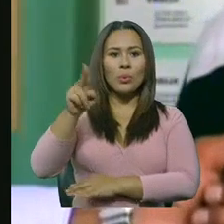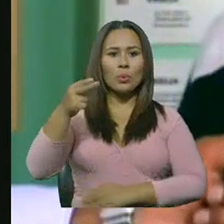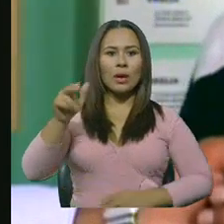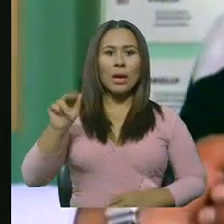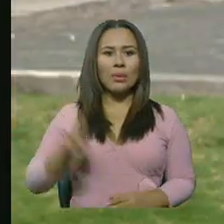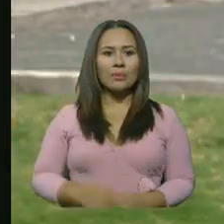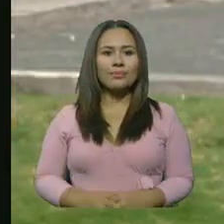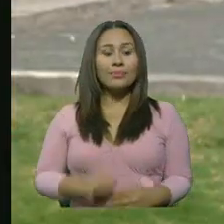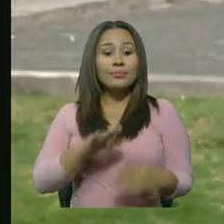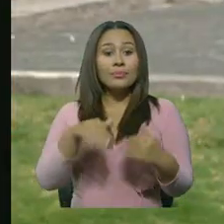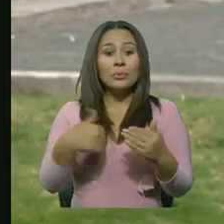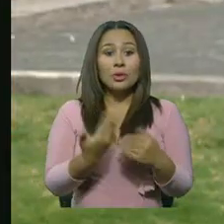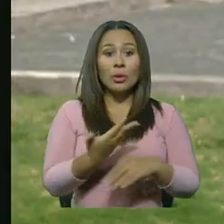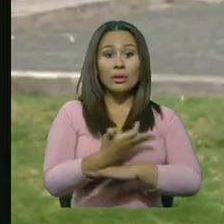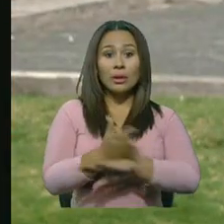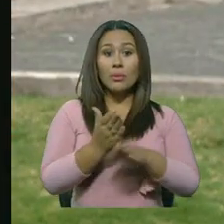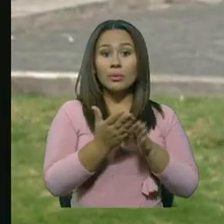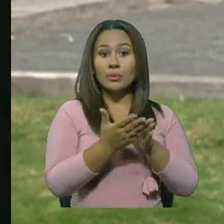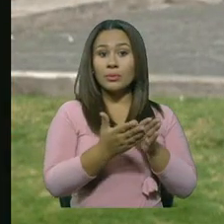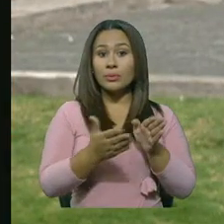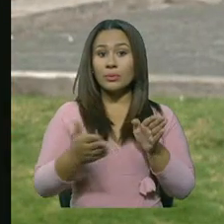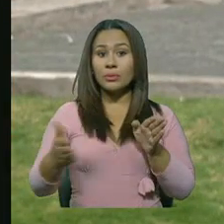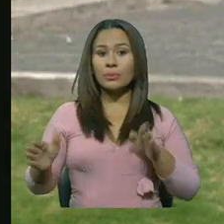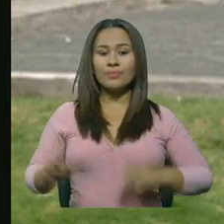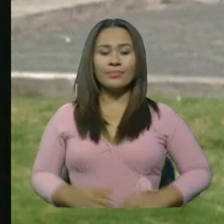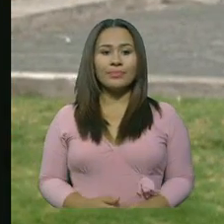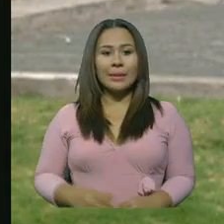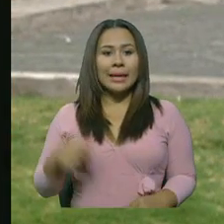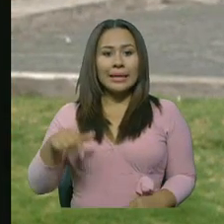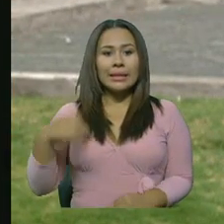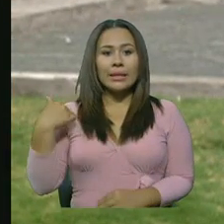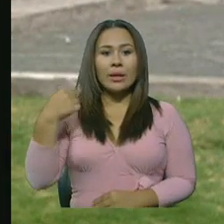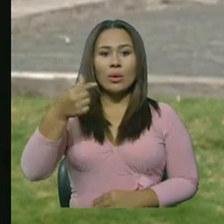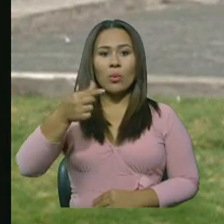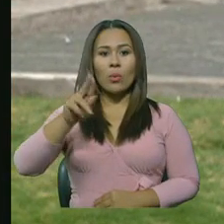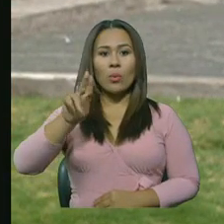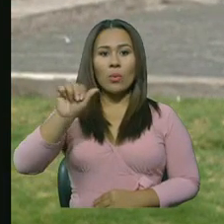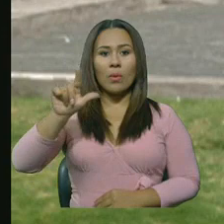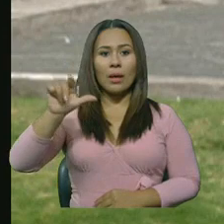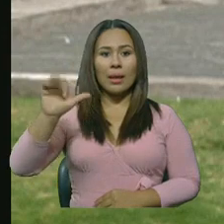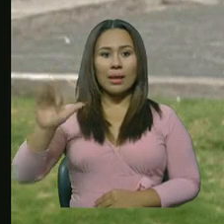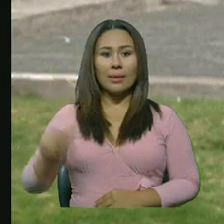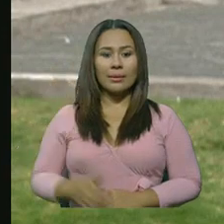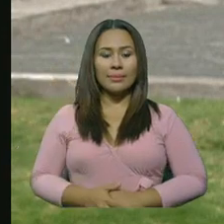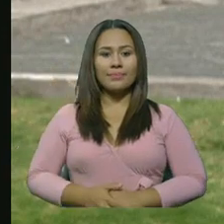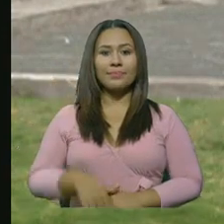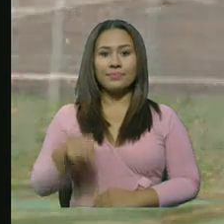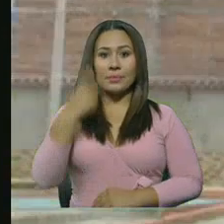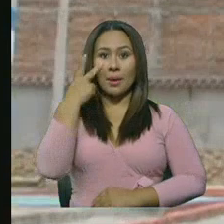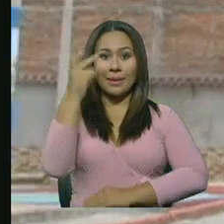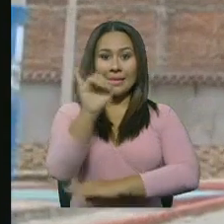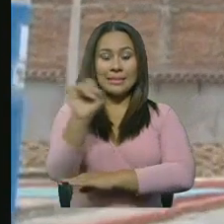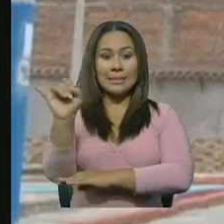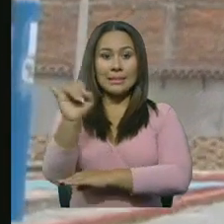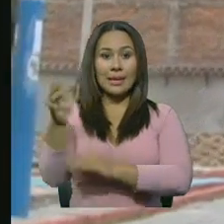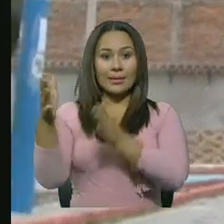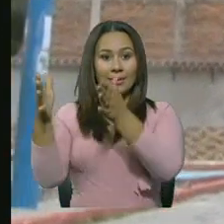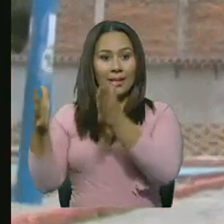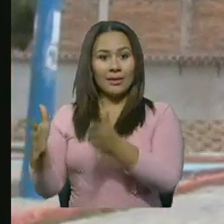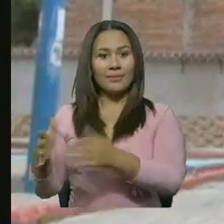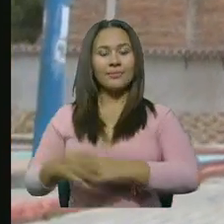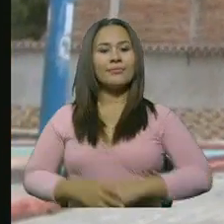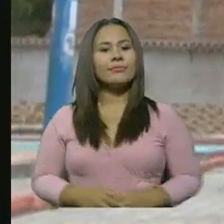largo de lo que es el Igualata, que está acá a nuestra izquierda. Entonces